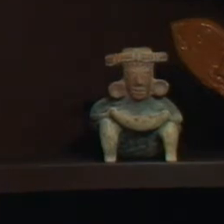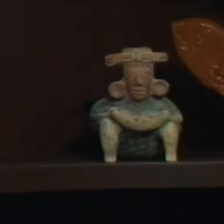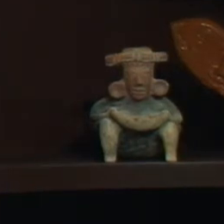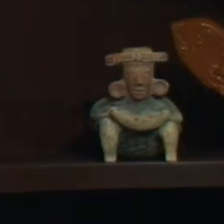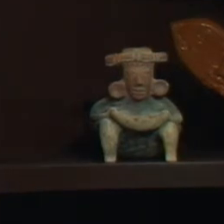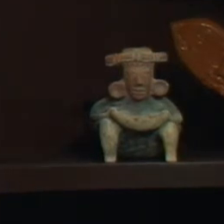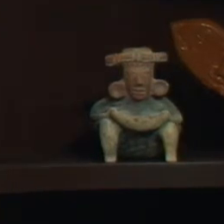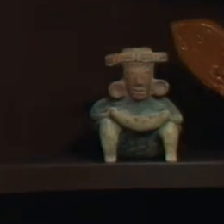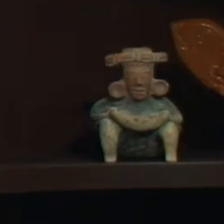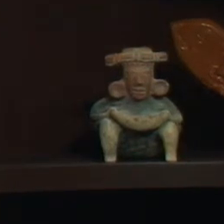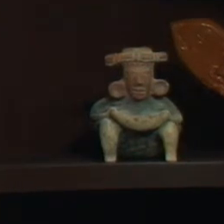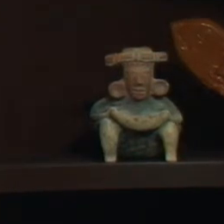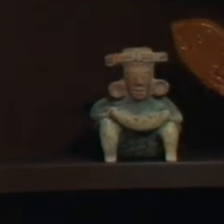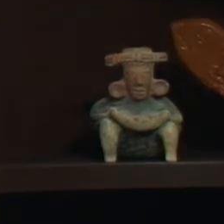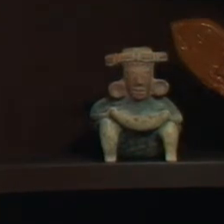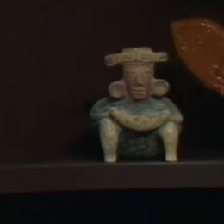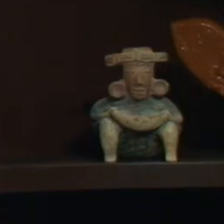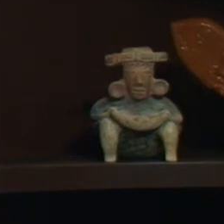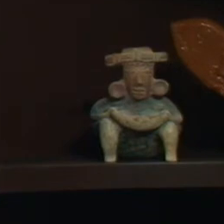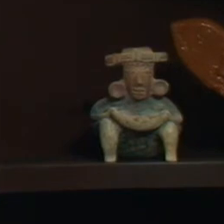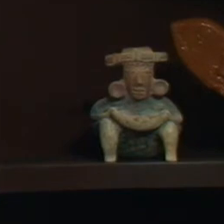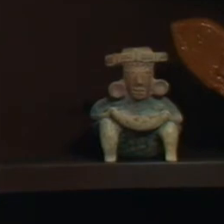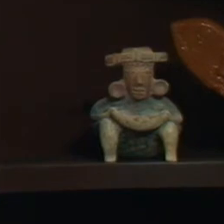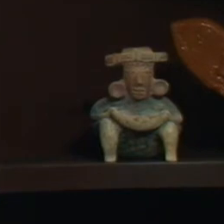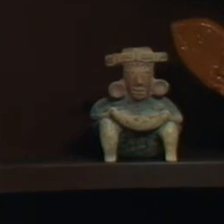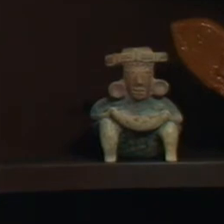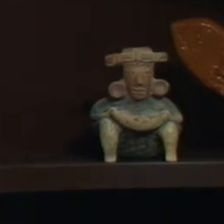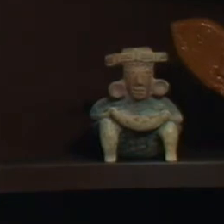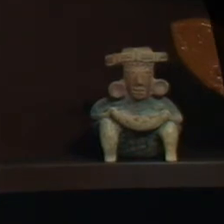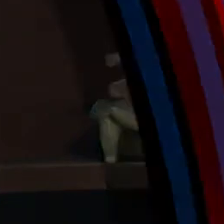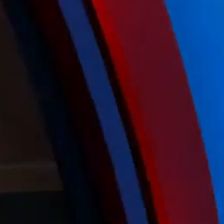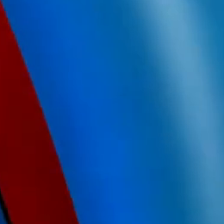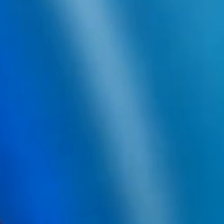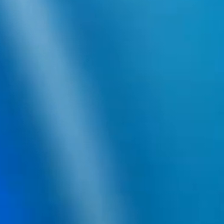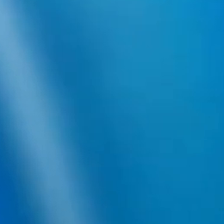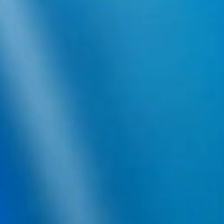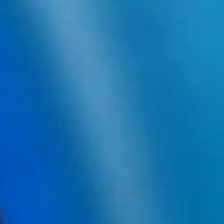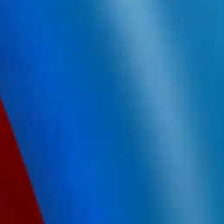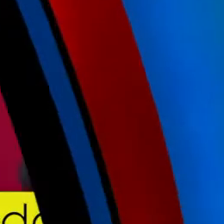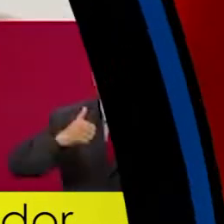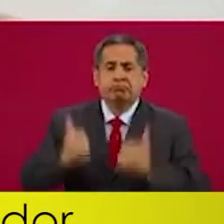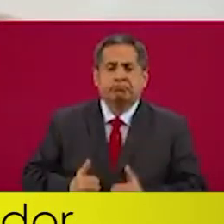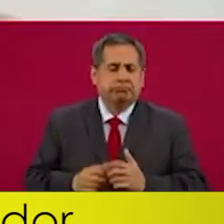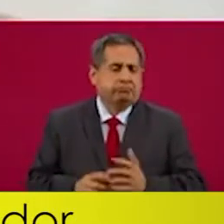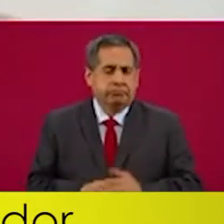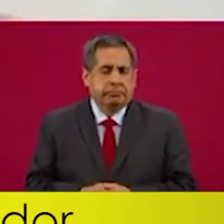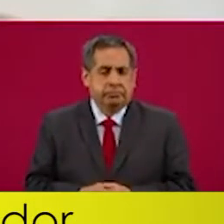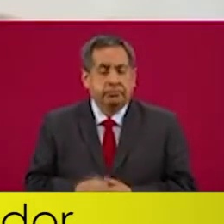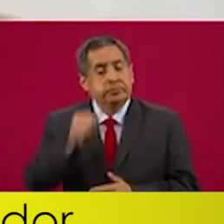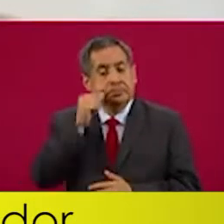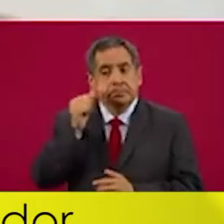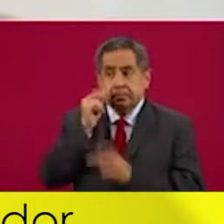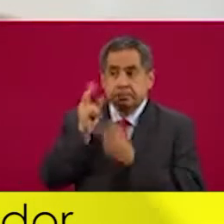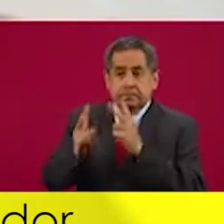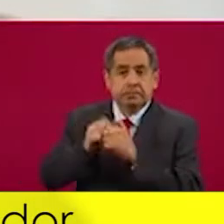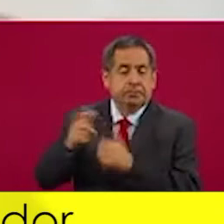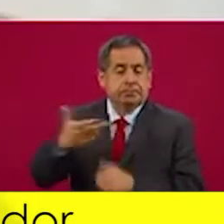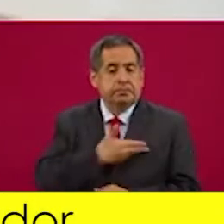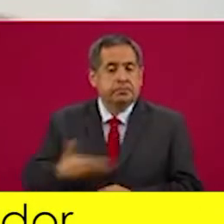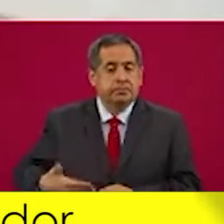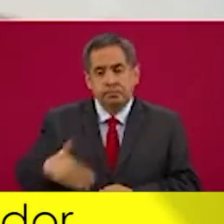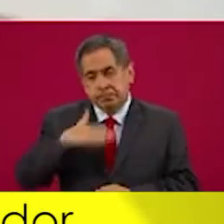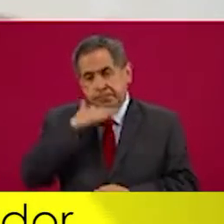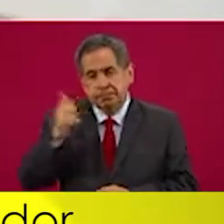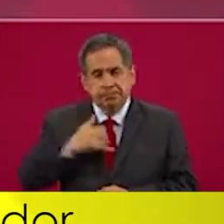lo menos prestado lo podemos tener en México. Ayer hablé con el presidente de Alemania